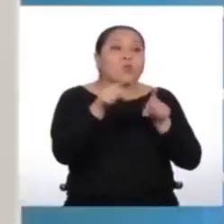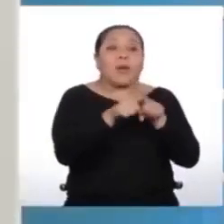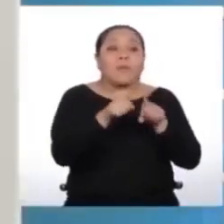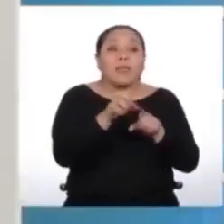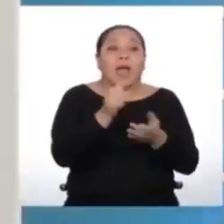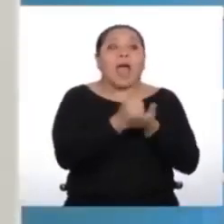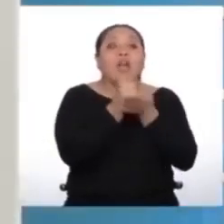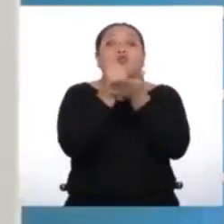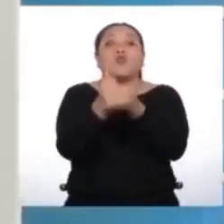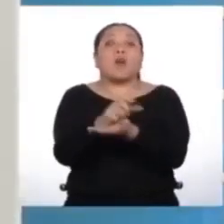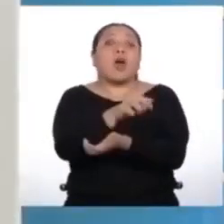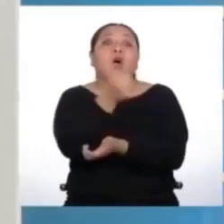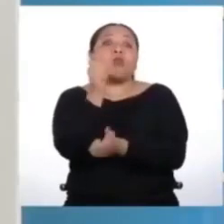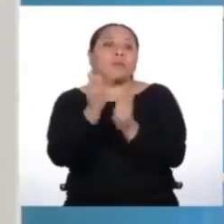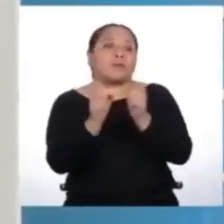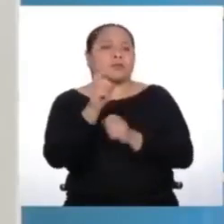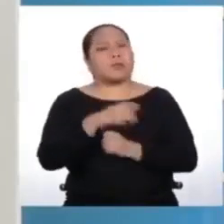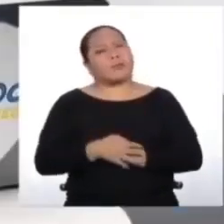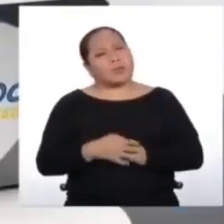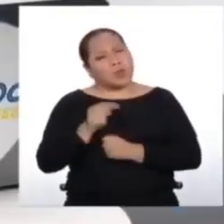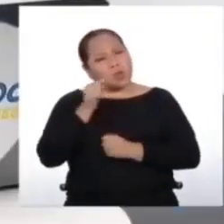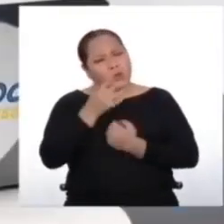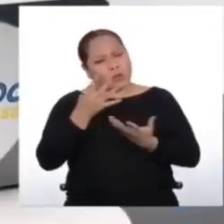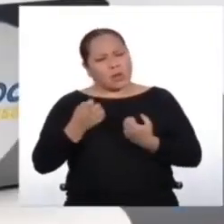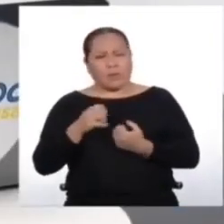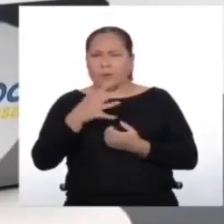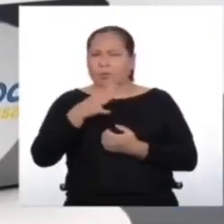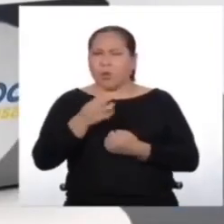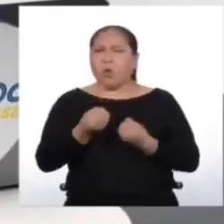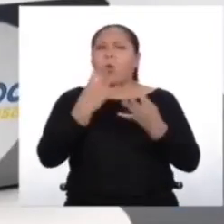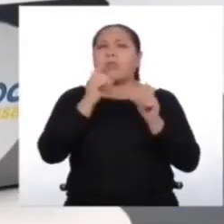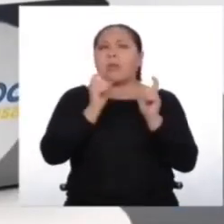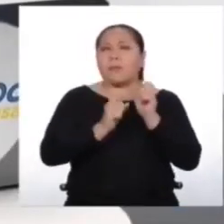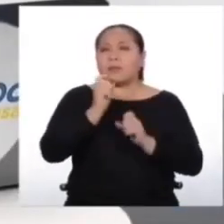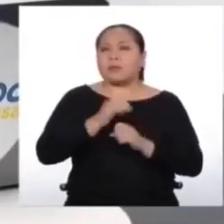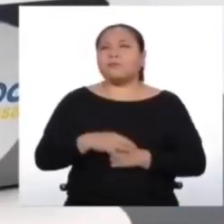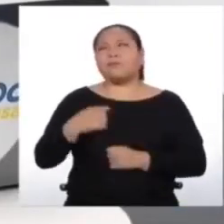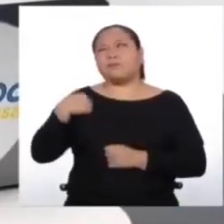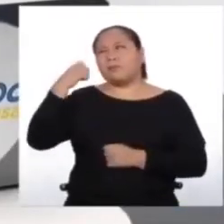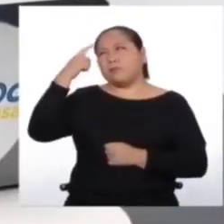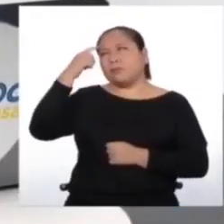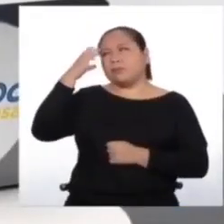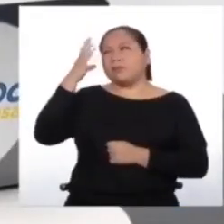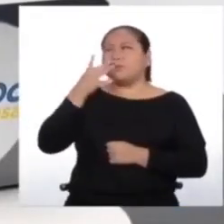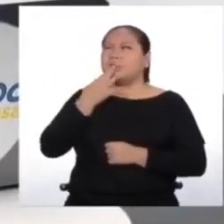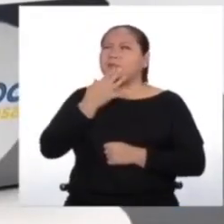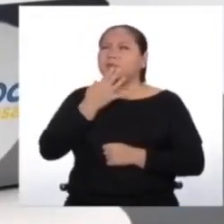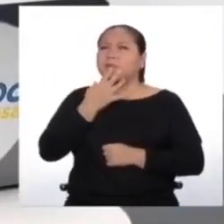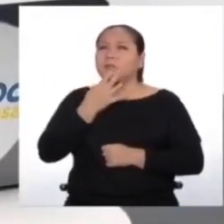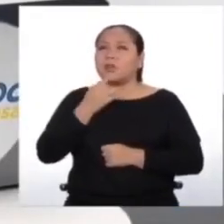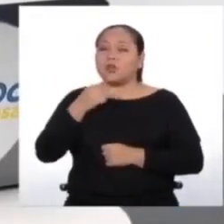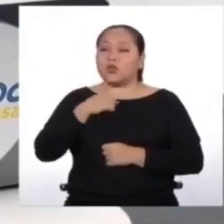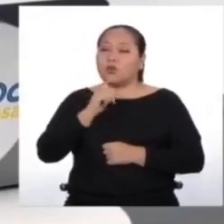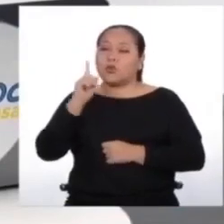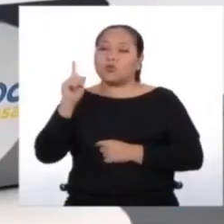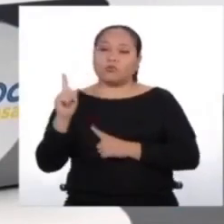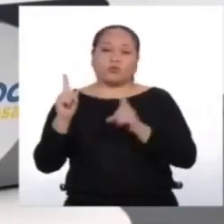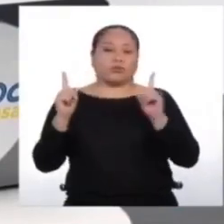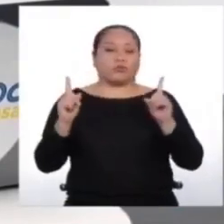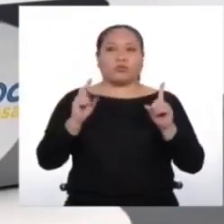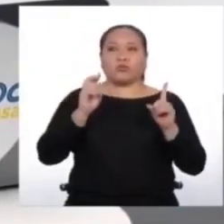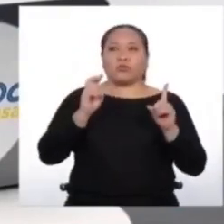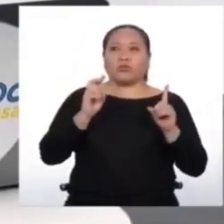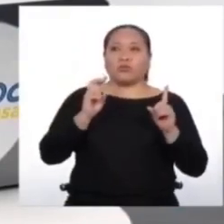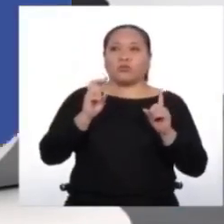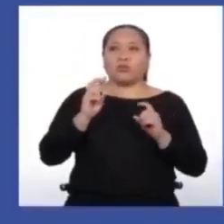personas. ¿Y a cuántas personas quisieras hacerles el favor? Estoy pensando hacer 3 favores. Un favor a mi amigo Carlos, un